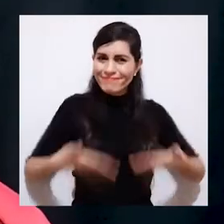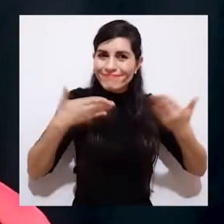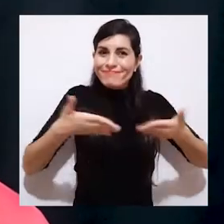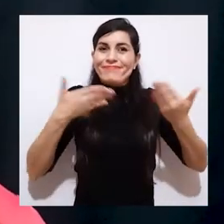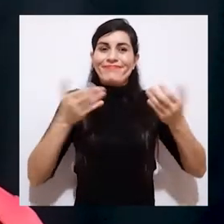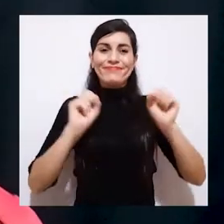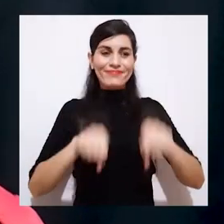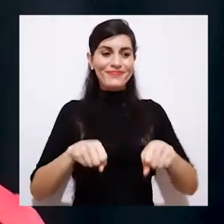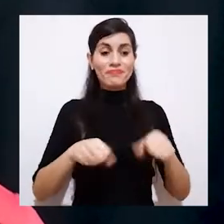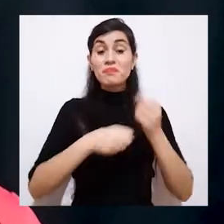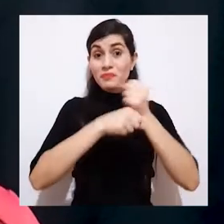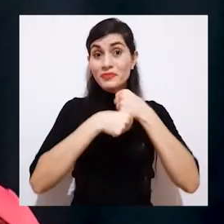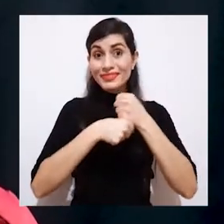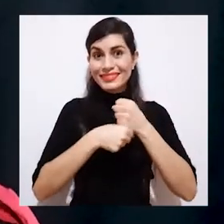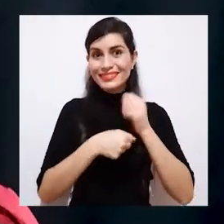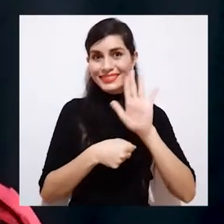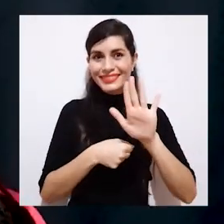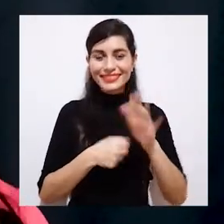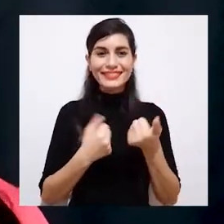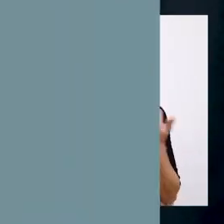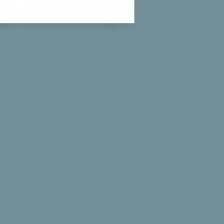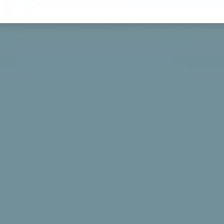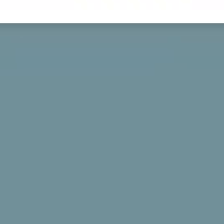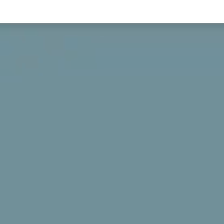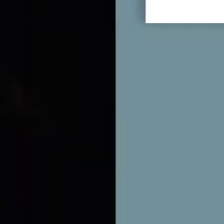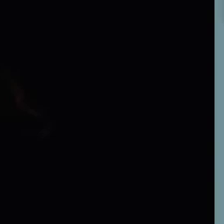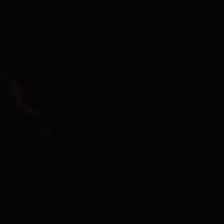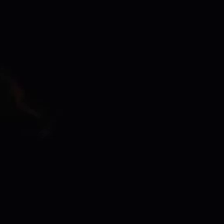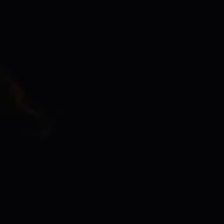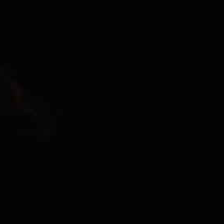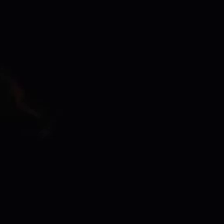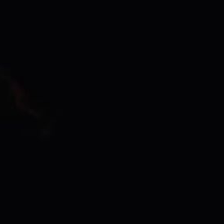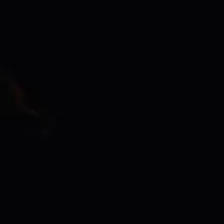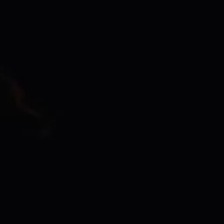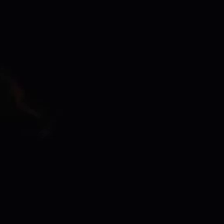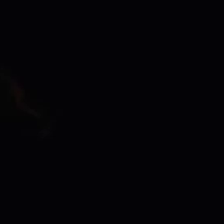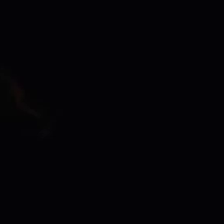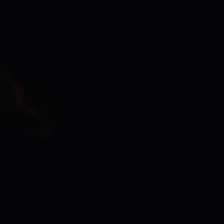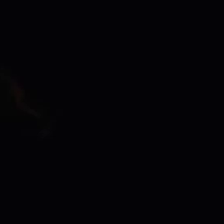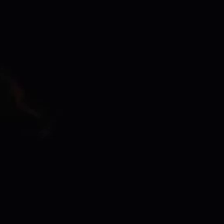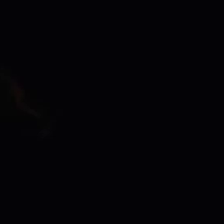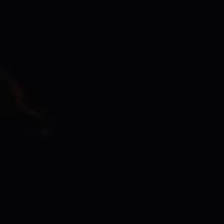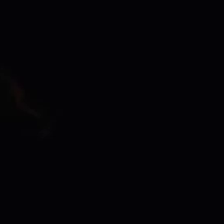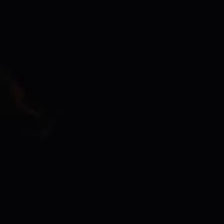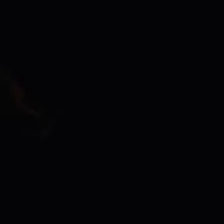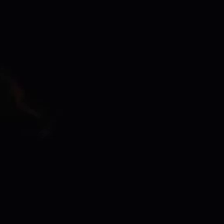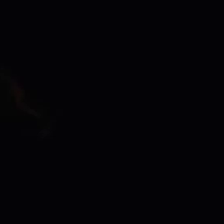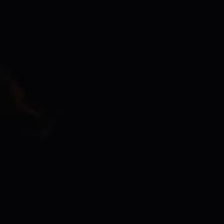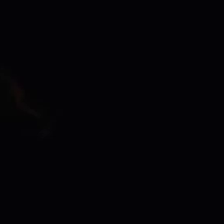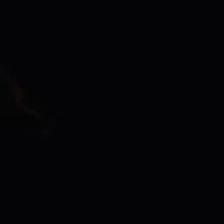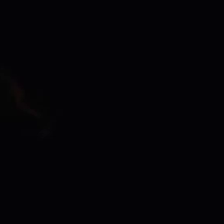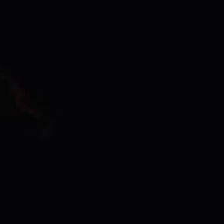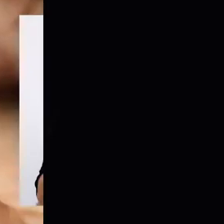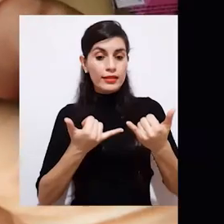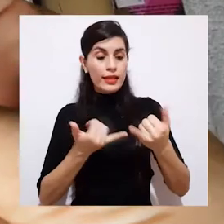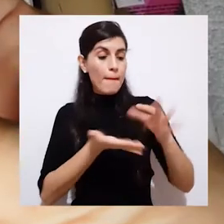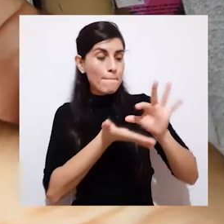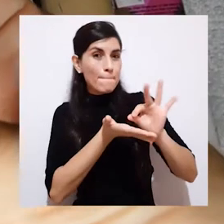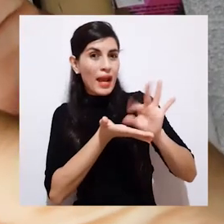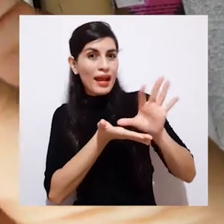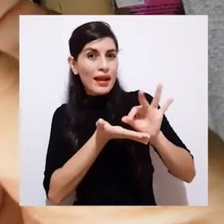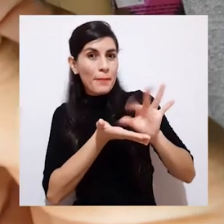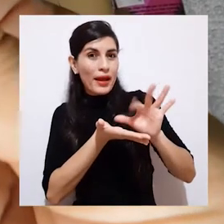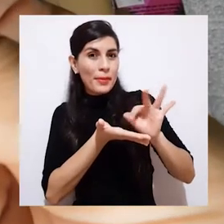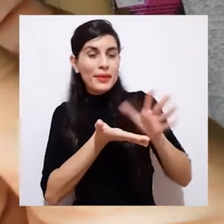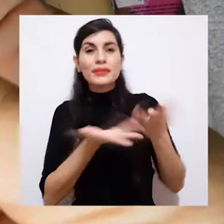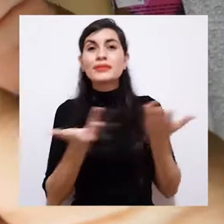animarse y poder recrear la sorpresita que les tenemos. Estos son los materiales que estaremos utilizando. Mastic with Spirit Gum. Este es un pegamento